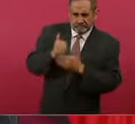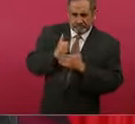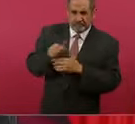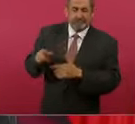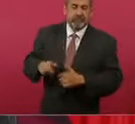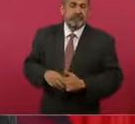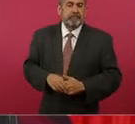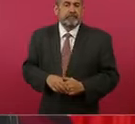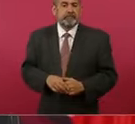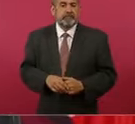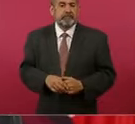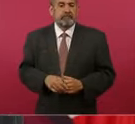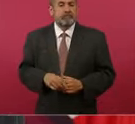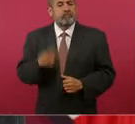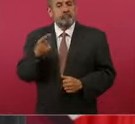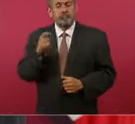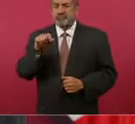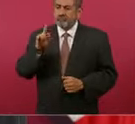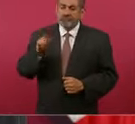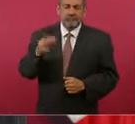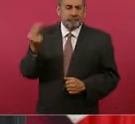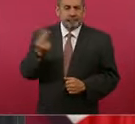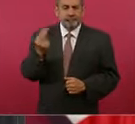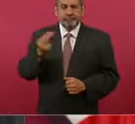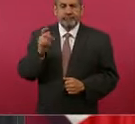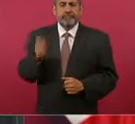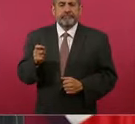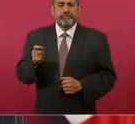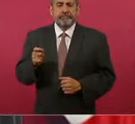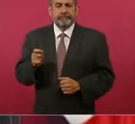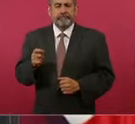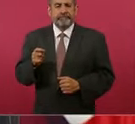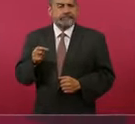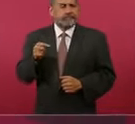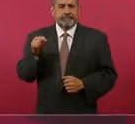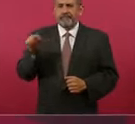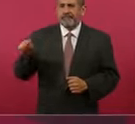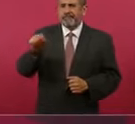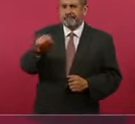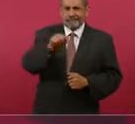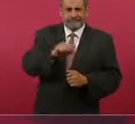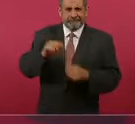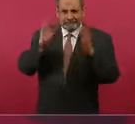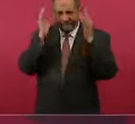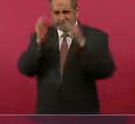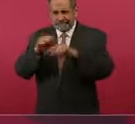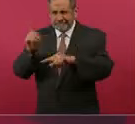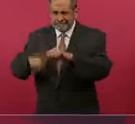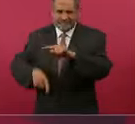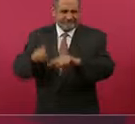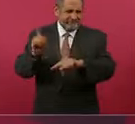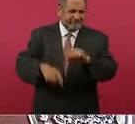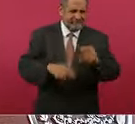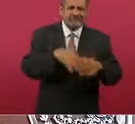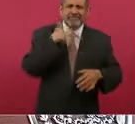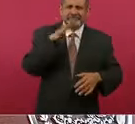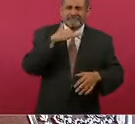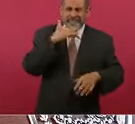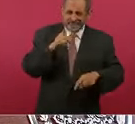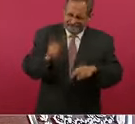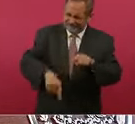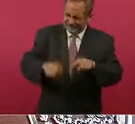y necesitamos seguir limpiando de corrupción,